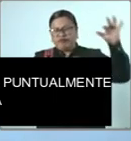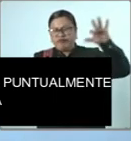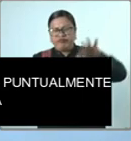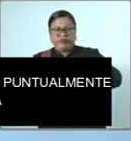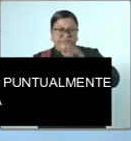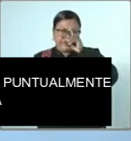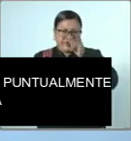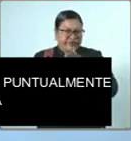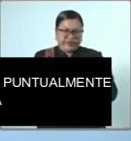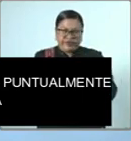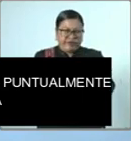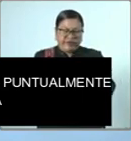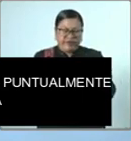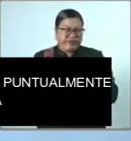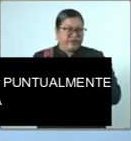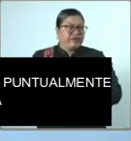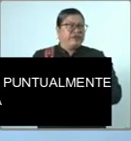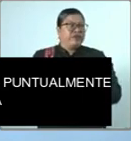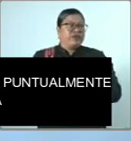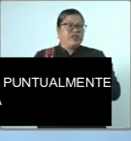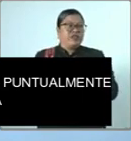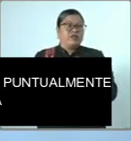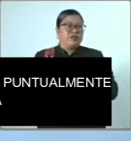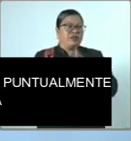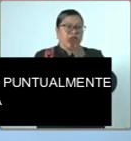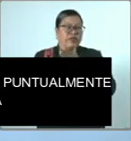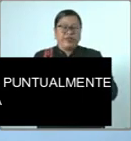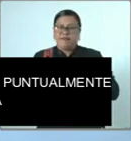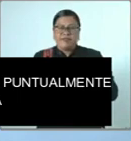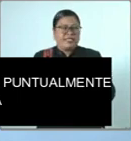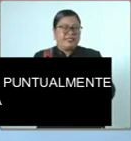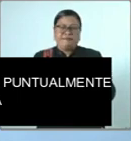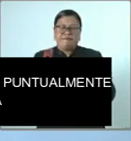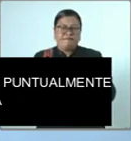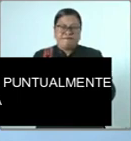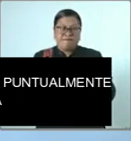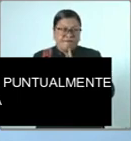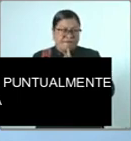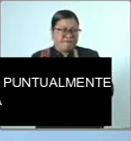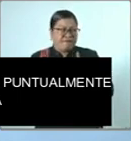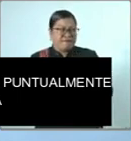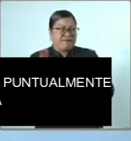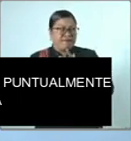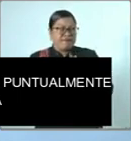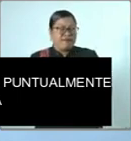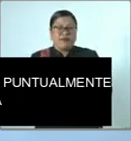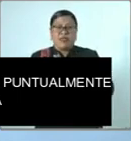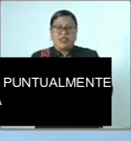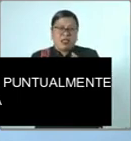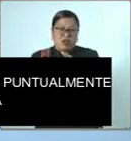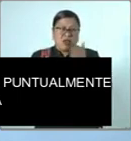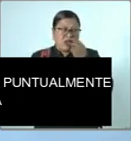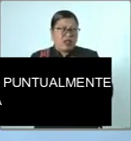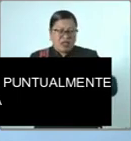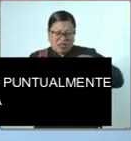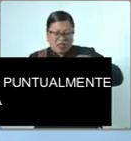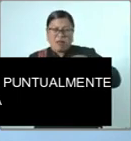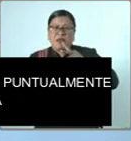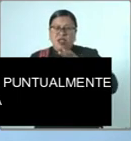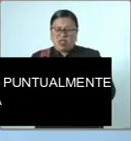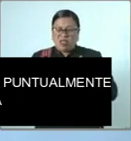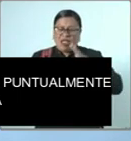Y bueno, pues no hay manera de poder cruzar, incluso nos decían que intentaron cruzar a pie, pero este lodo es muy